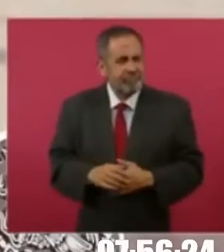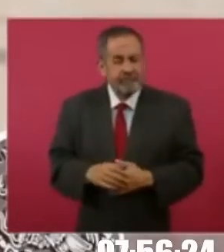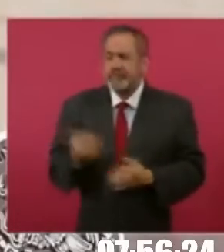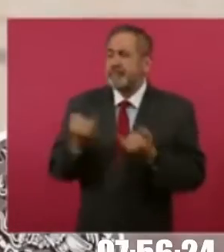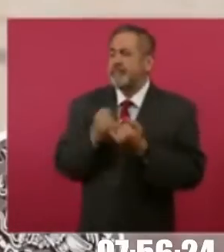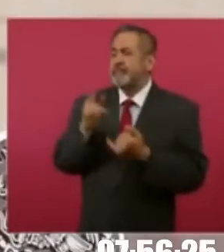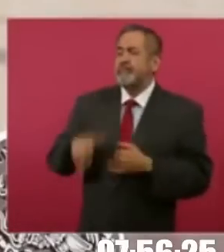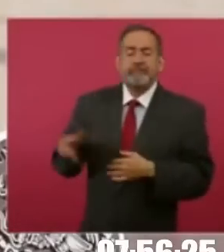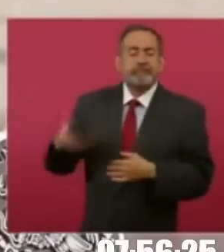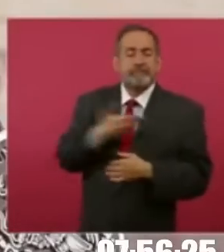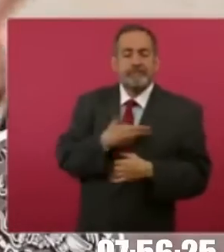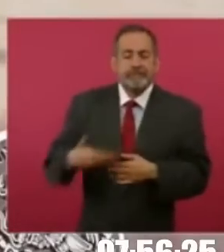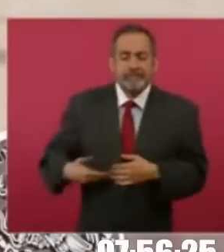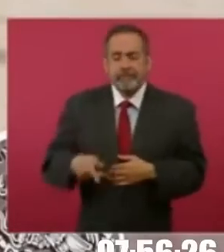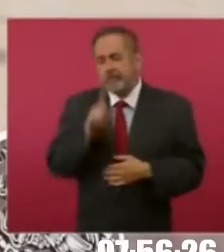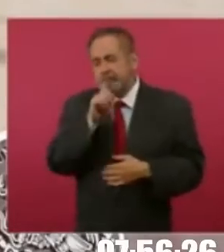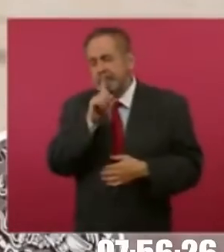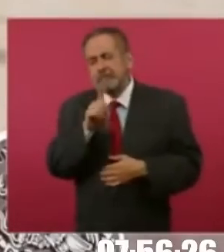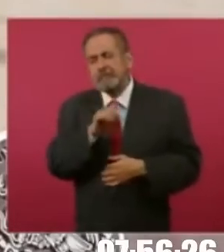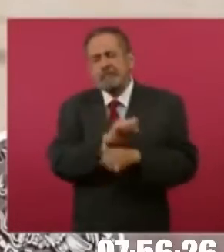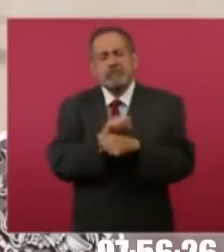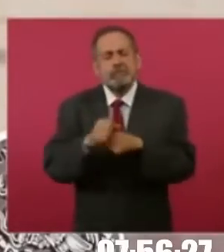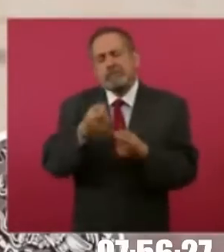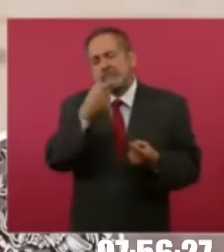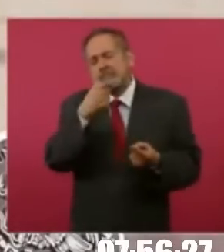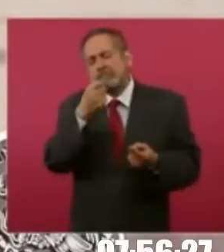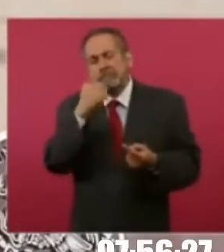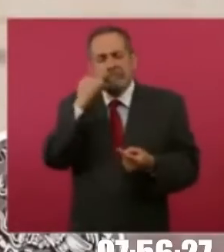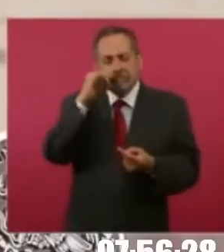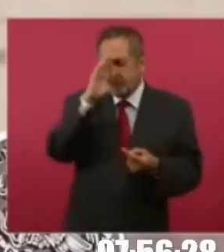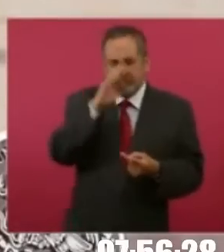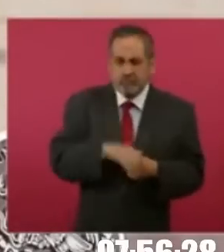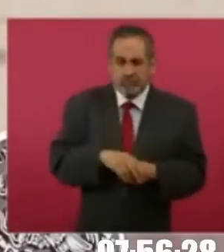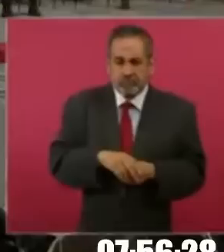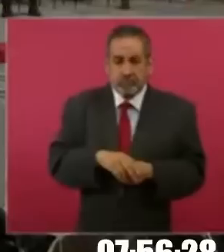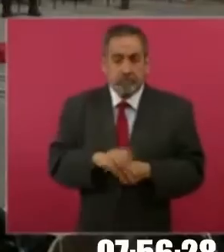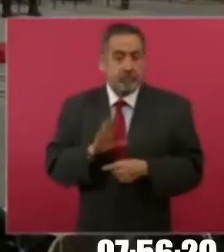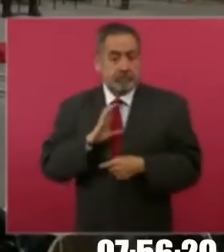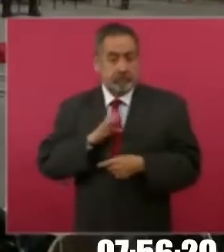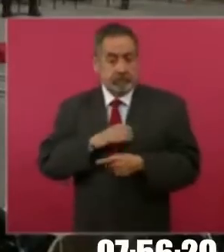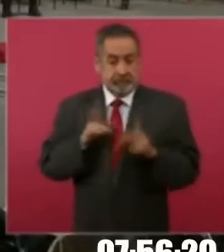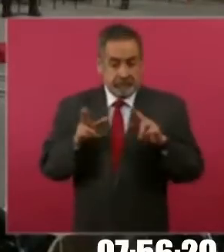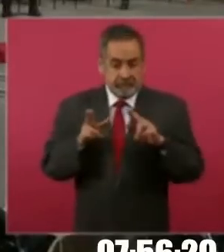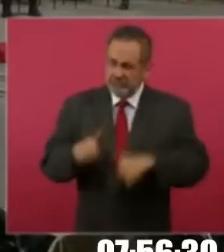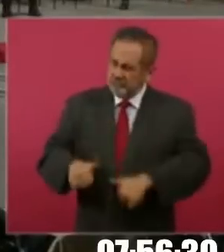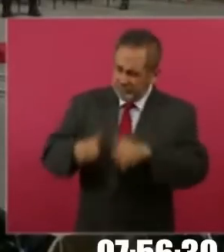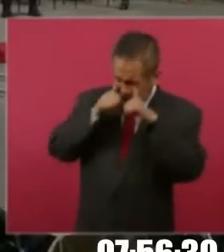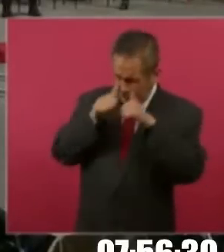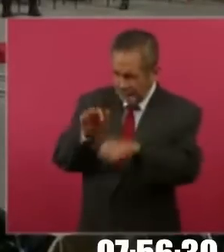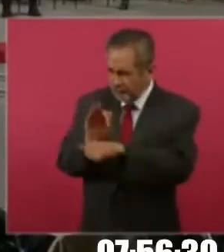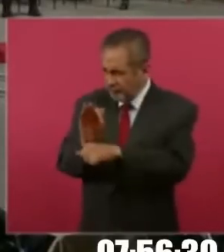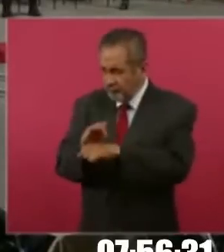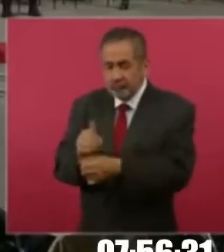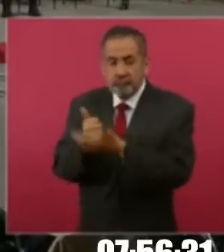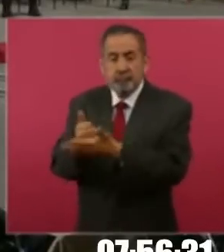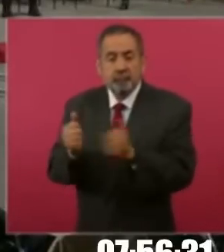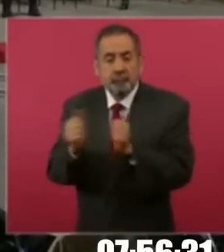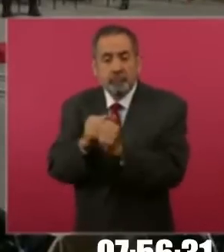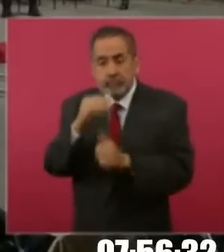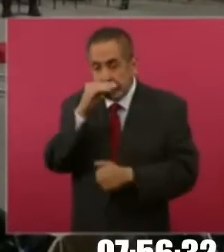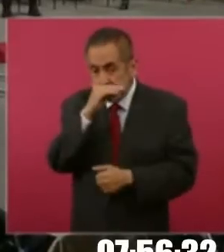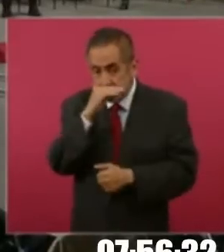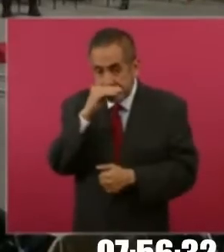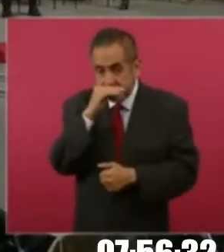no estamos en el cuadro básico Ese es cáncer y el cáncer lo estamos atendiendo también de manera gratuita